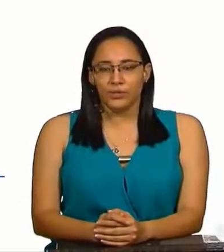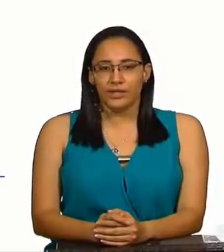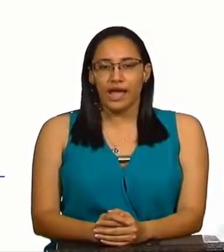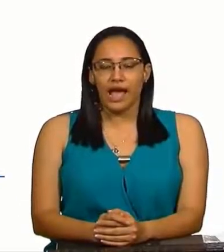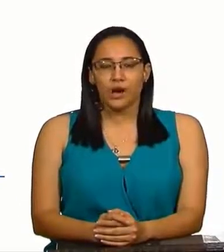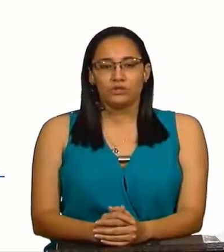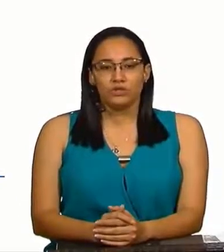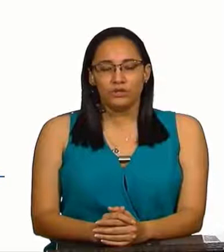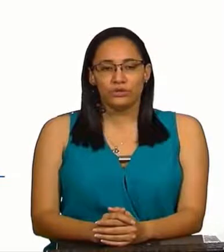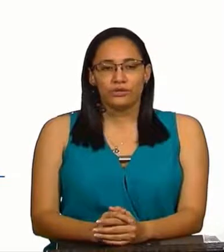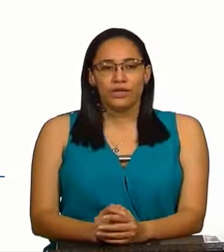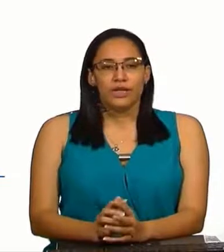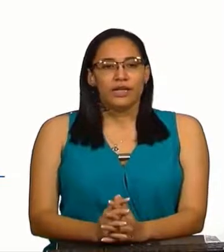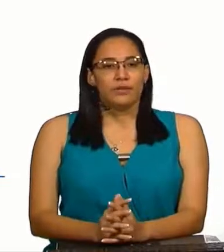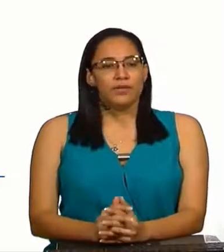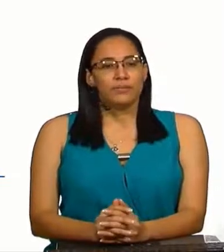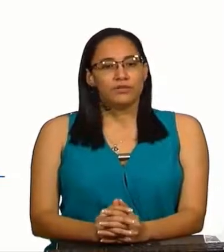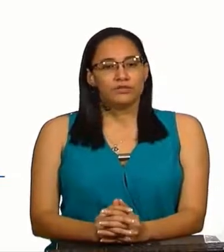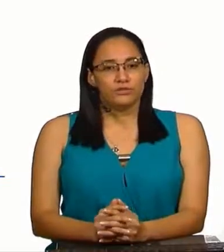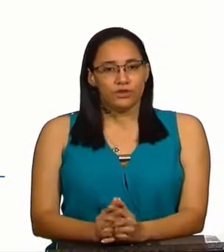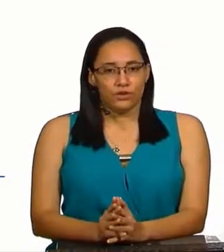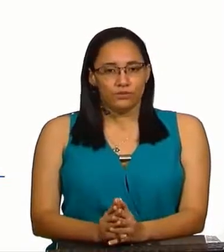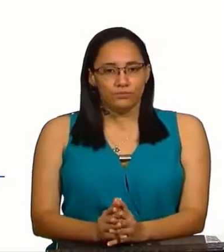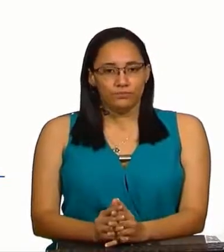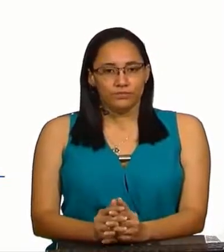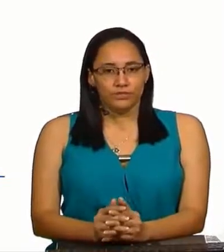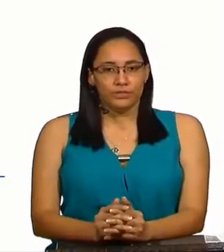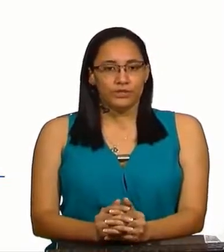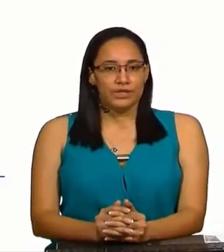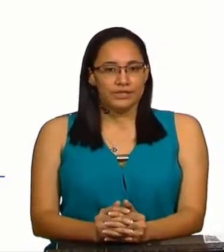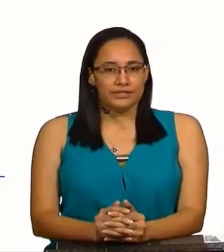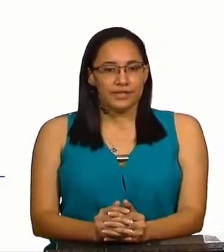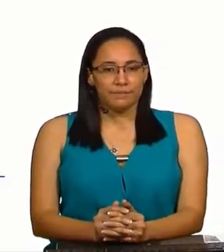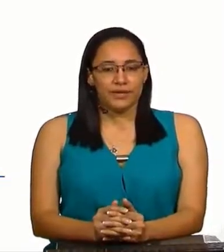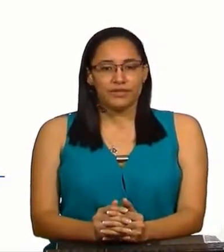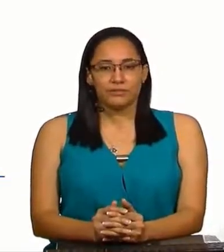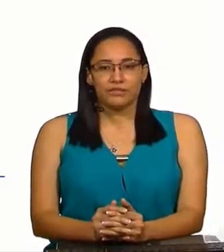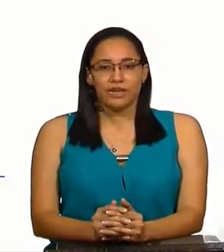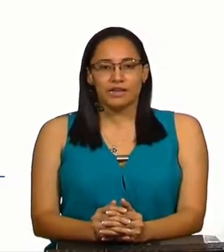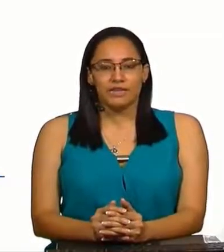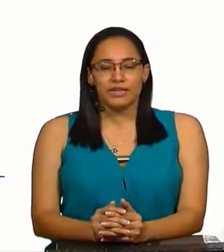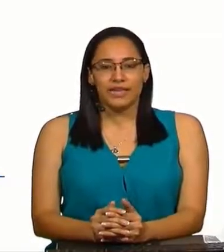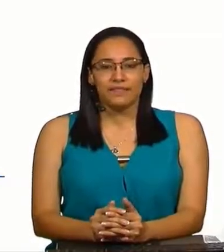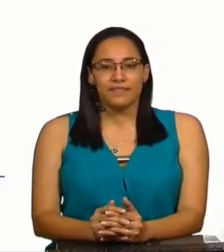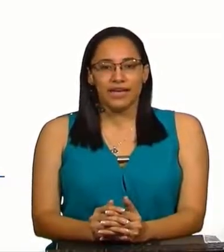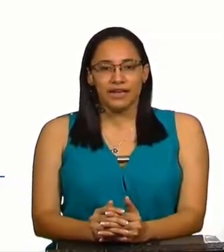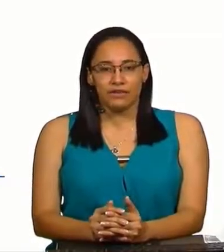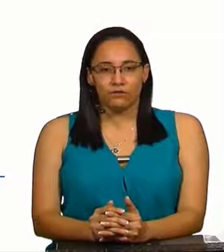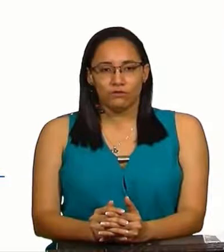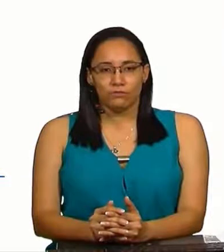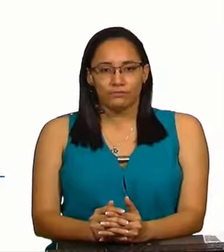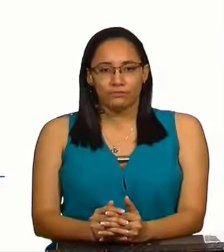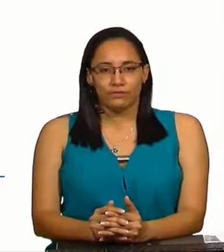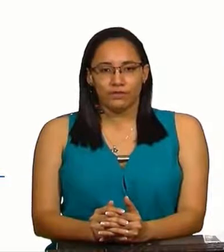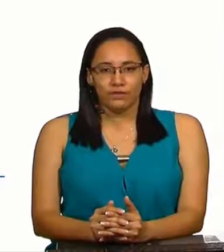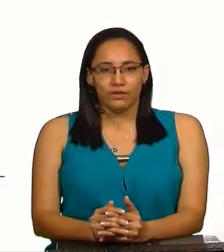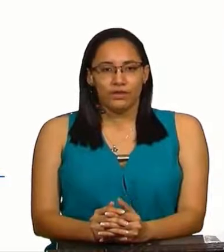build with how to. El verbo to know se utiliza para expresar la habilidad de algo,